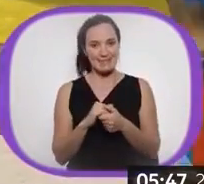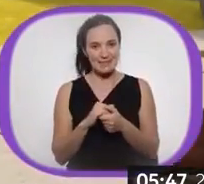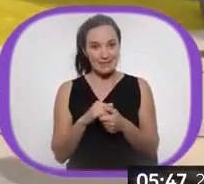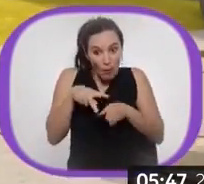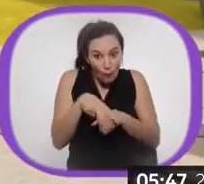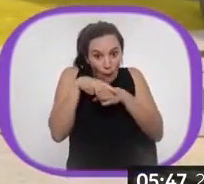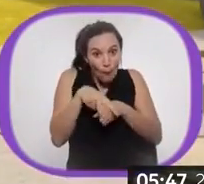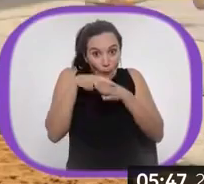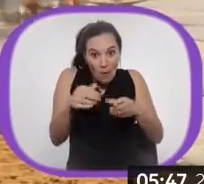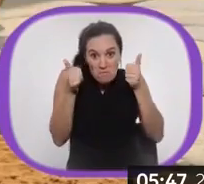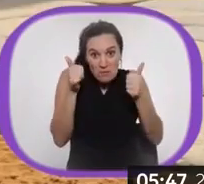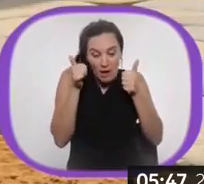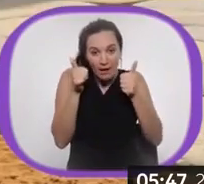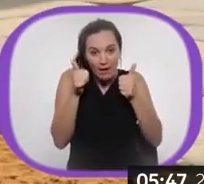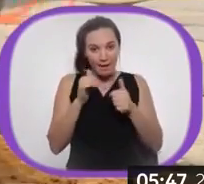¡Grandioso!